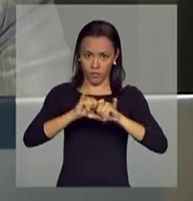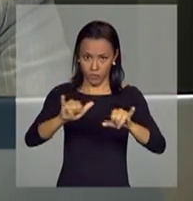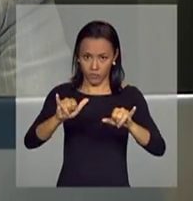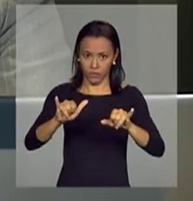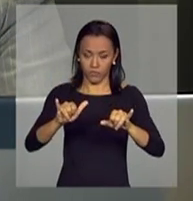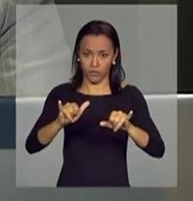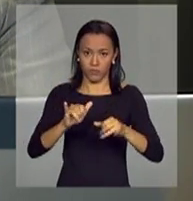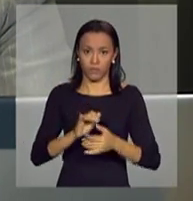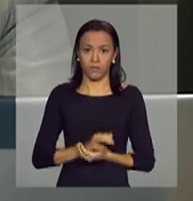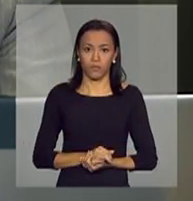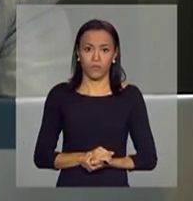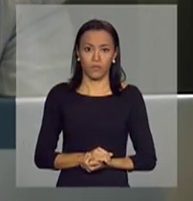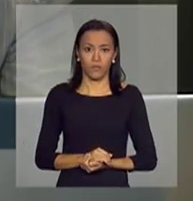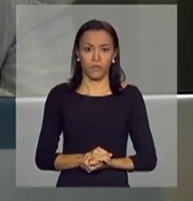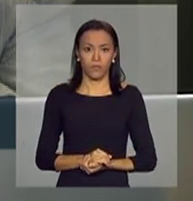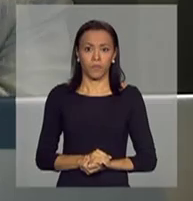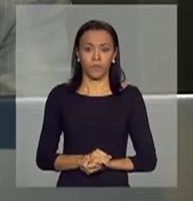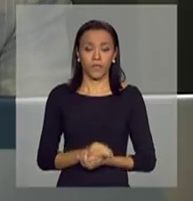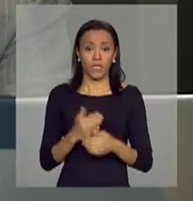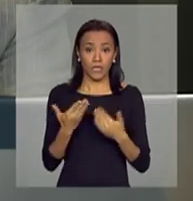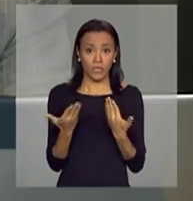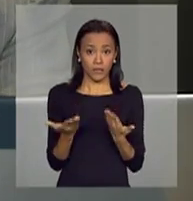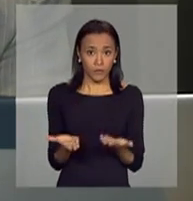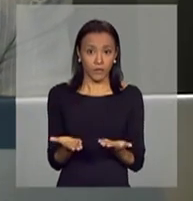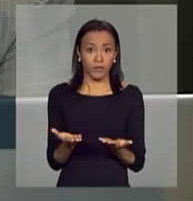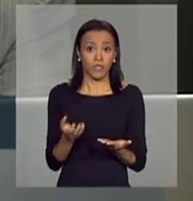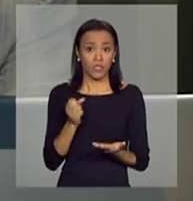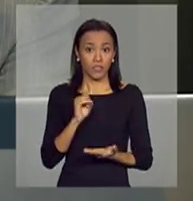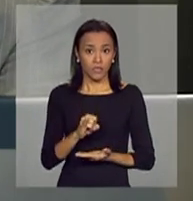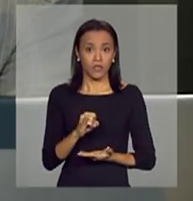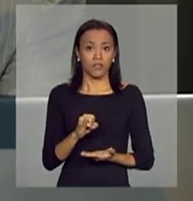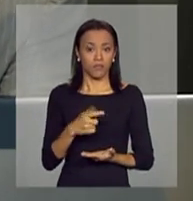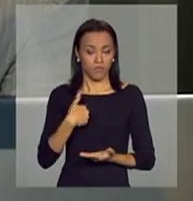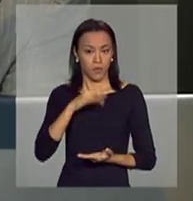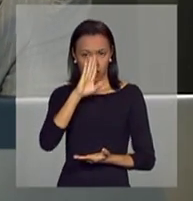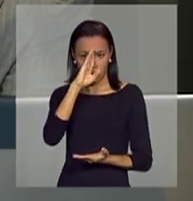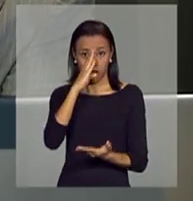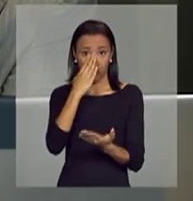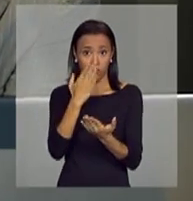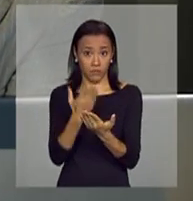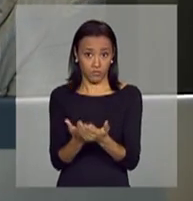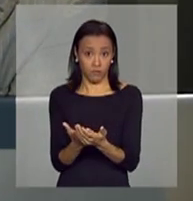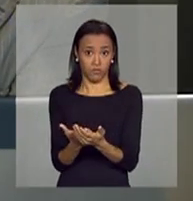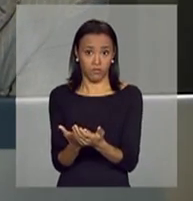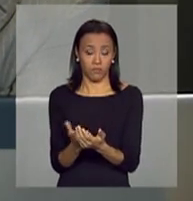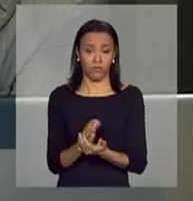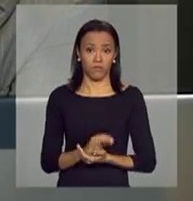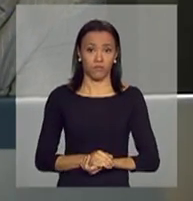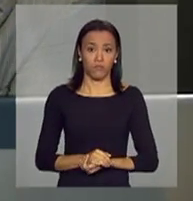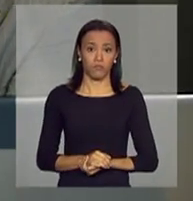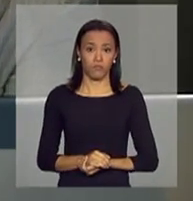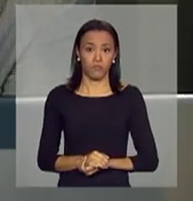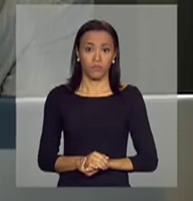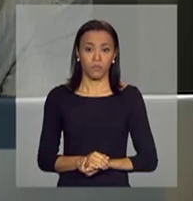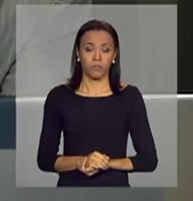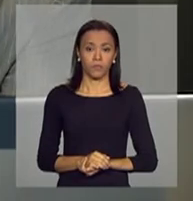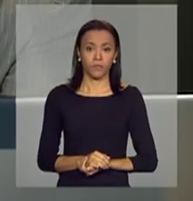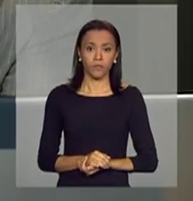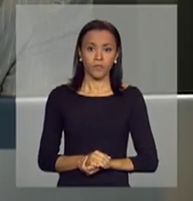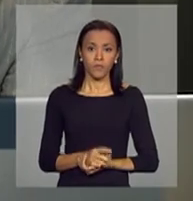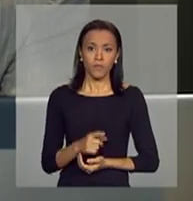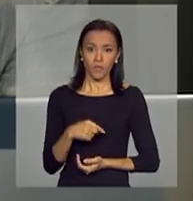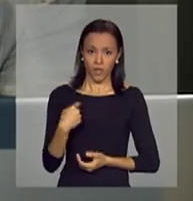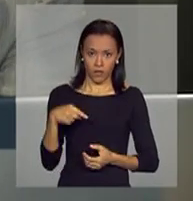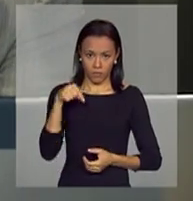información y de silencio. Entonces, la respuesta, creo yo, que creo que es clara del trabajo que estamos viendo en